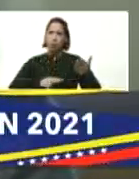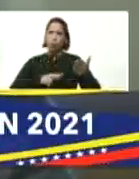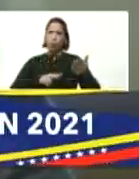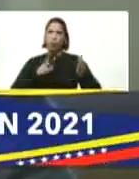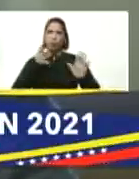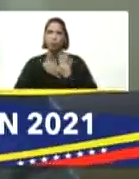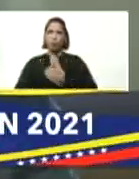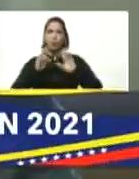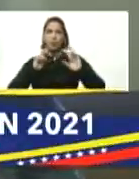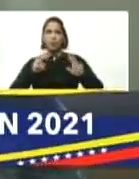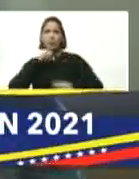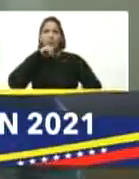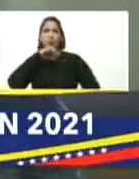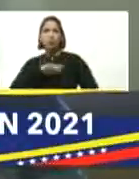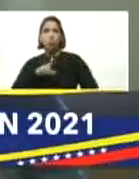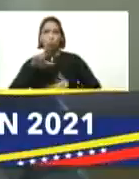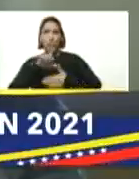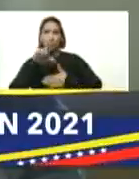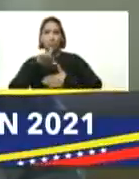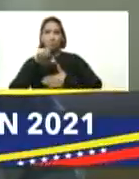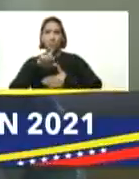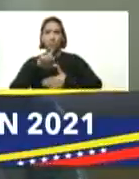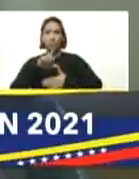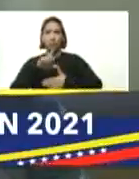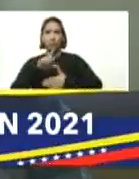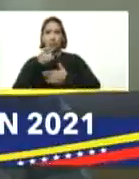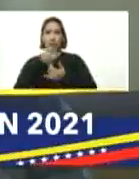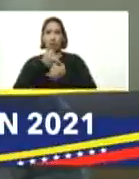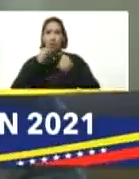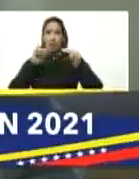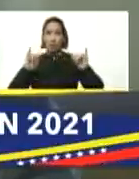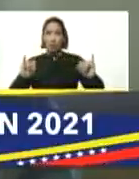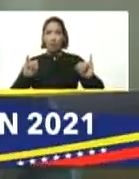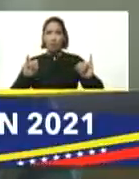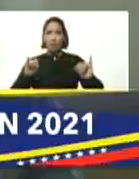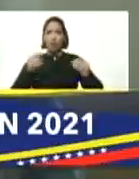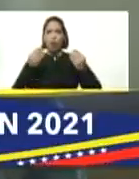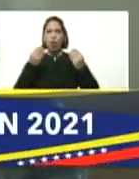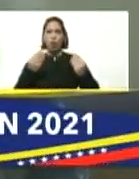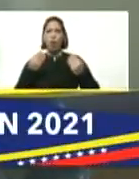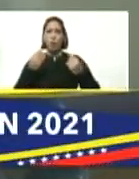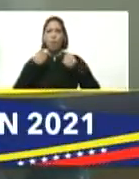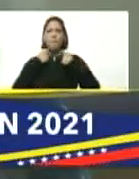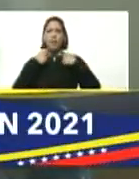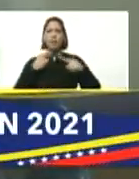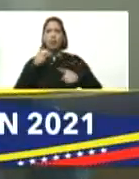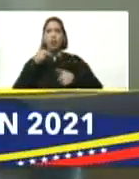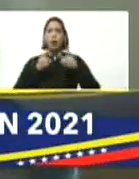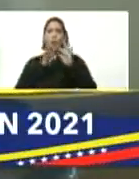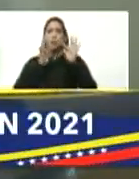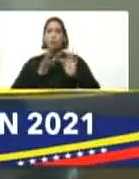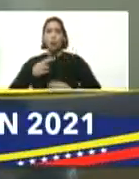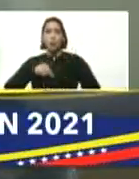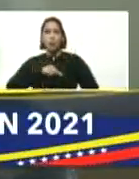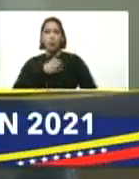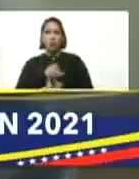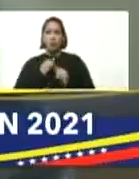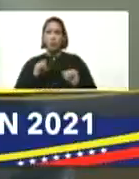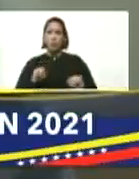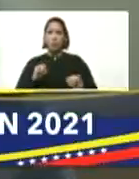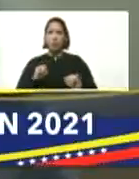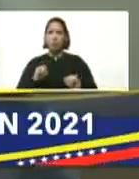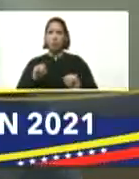tema de la historia latinoamericana, de la independencia, de cómo se perdió de alguna forma nuestra independencia y caímos en manos